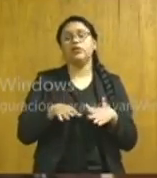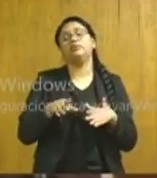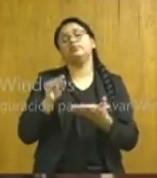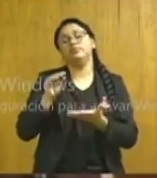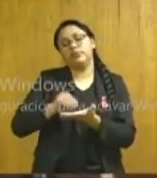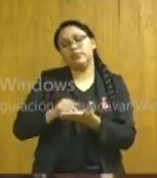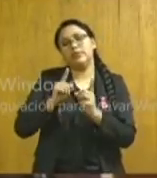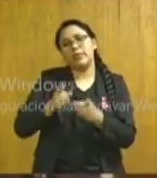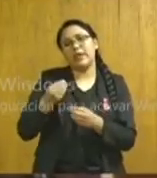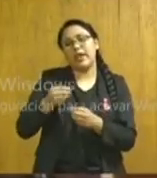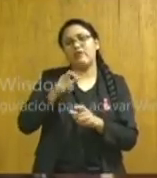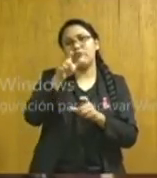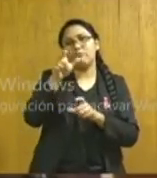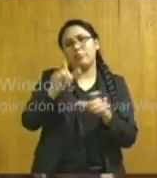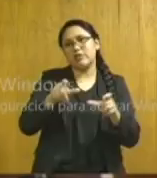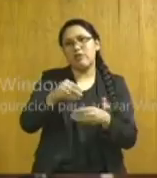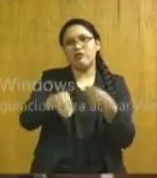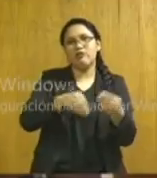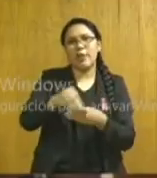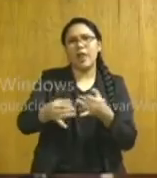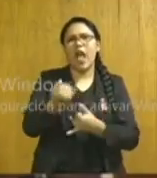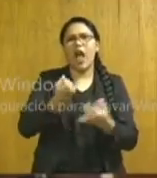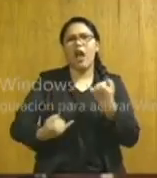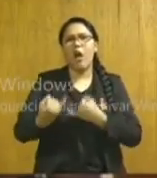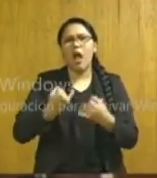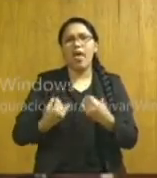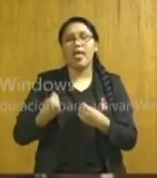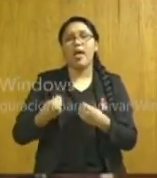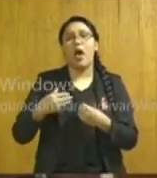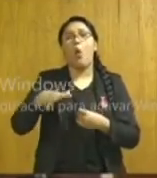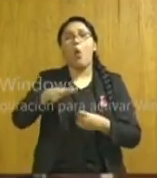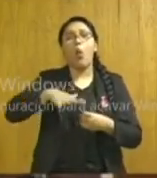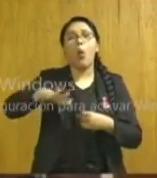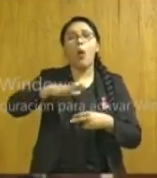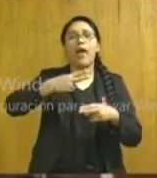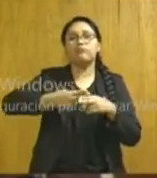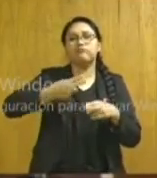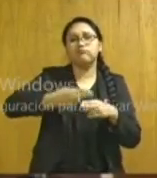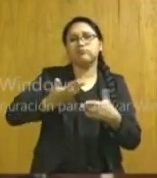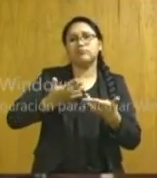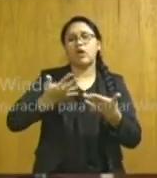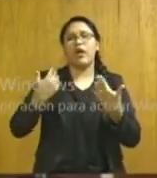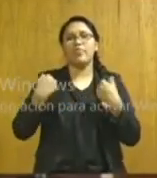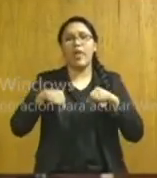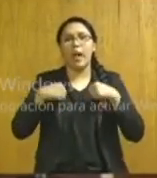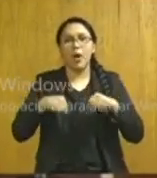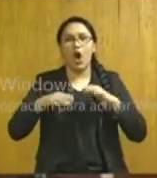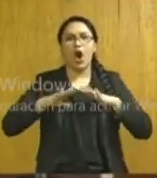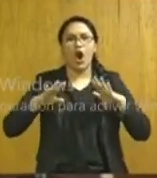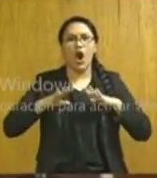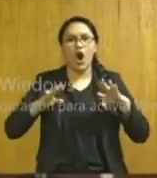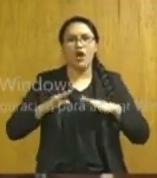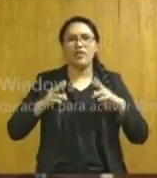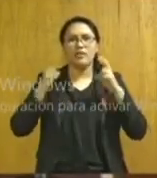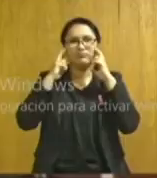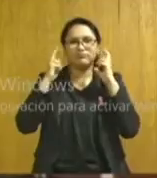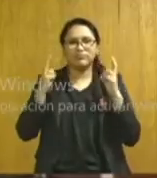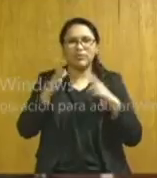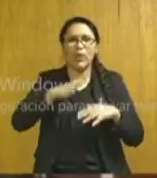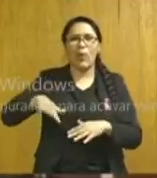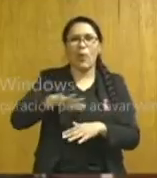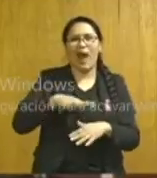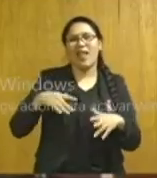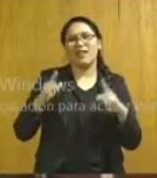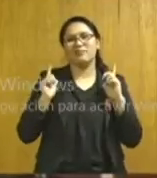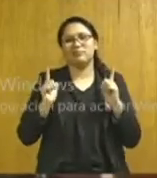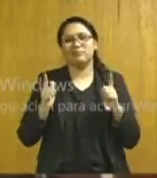nos comentaban las familias, una gran necesidad de un espacio de esparcimiento y un espacio deportivo, ¿no? Hay grupos,